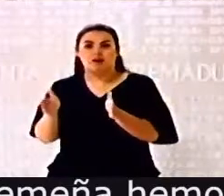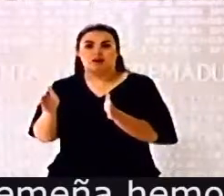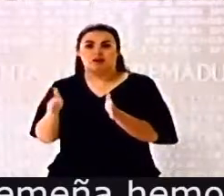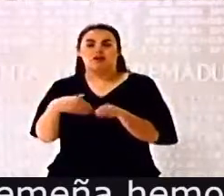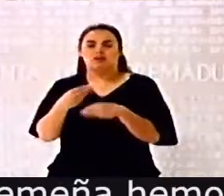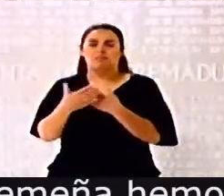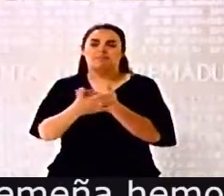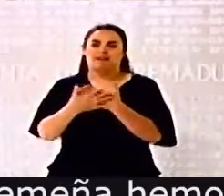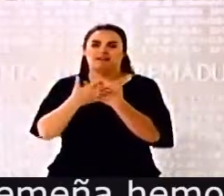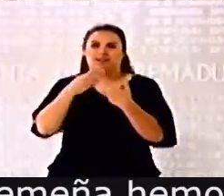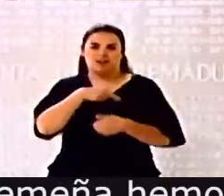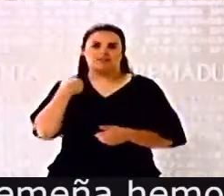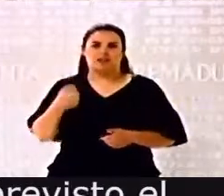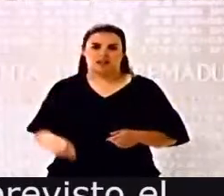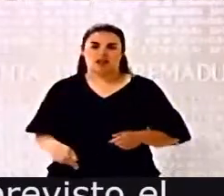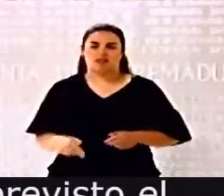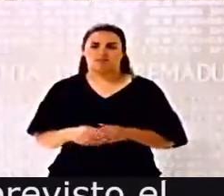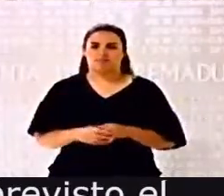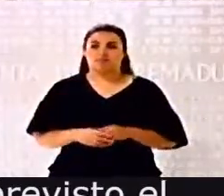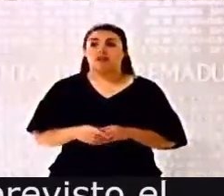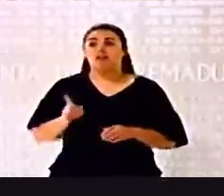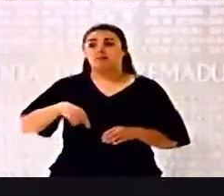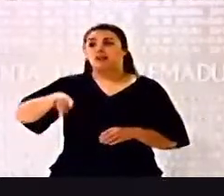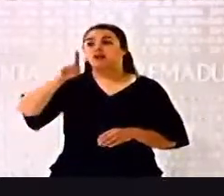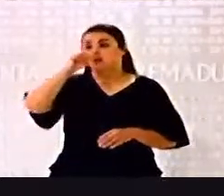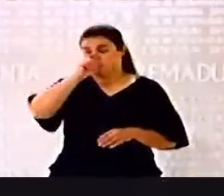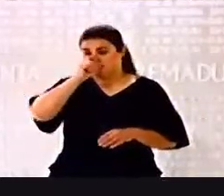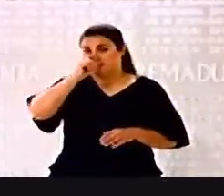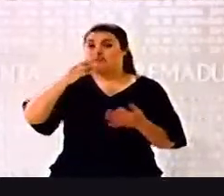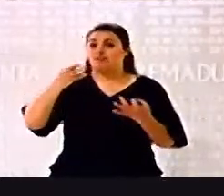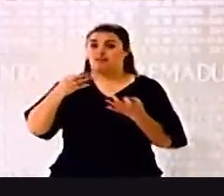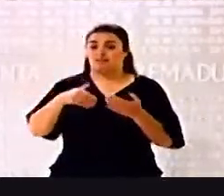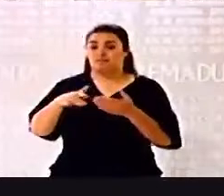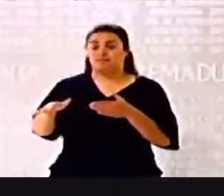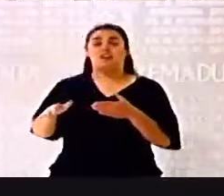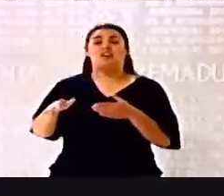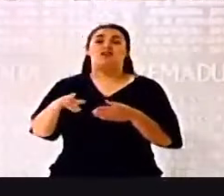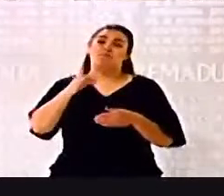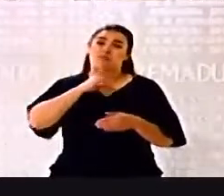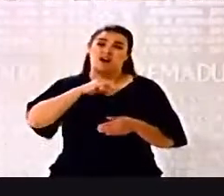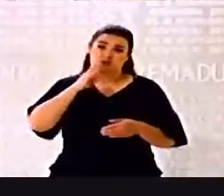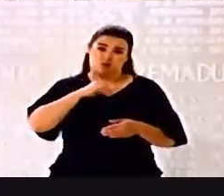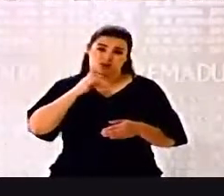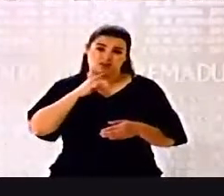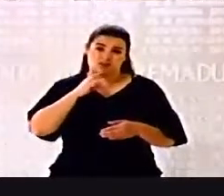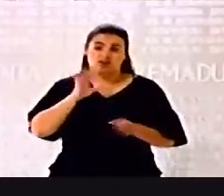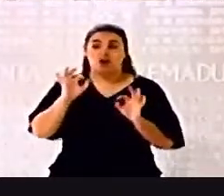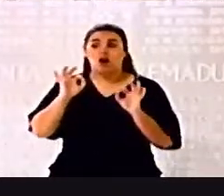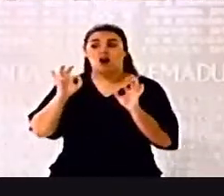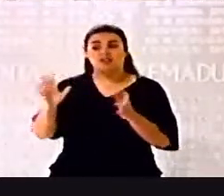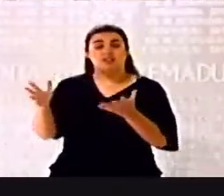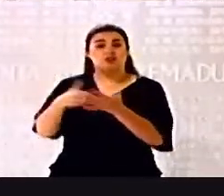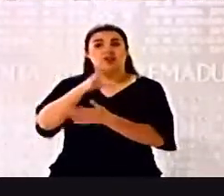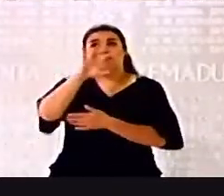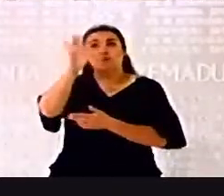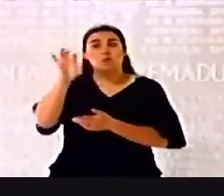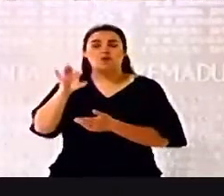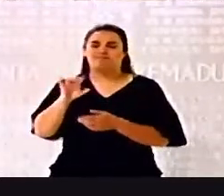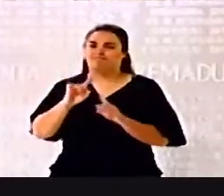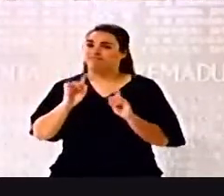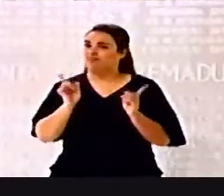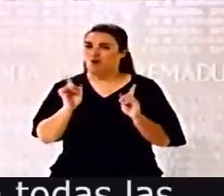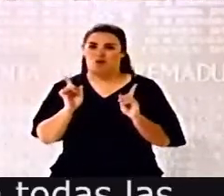el Ministerio de Sanidad. Y tengo que recordarles que esto, desafortunadamente, no ha sido así en todas las comunidades